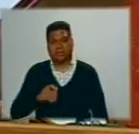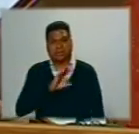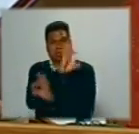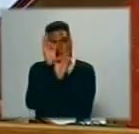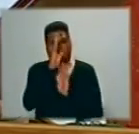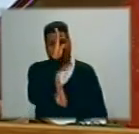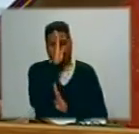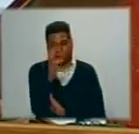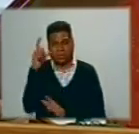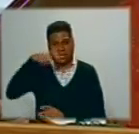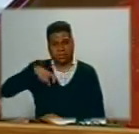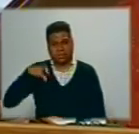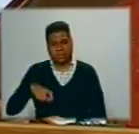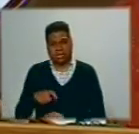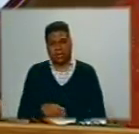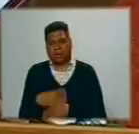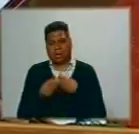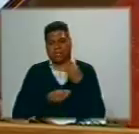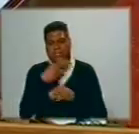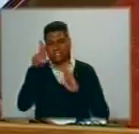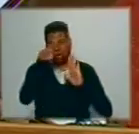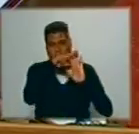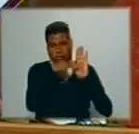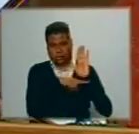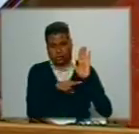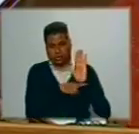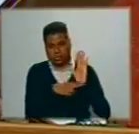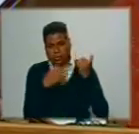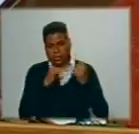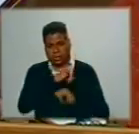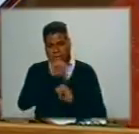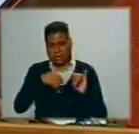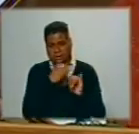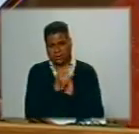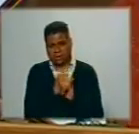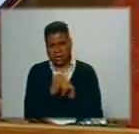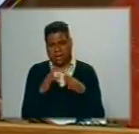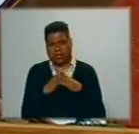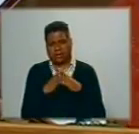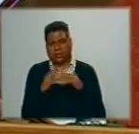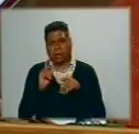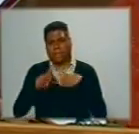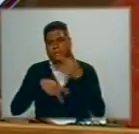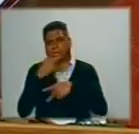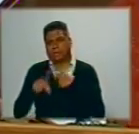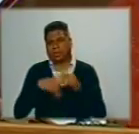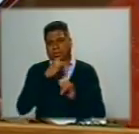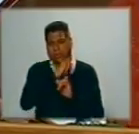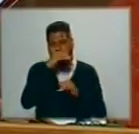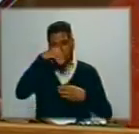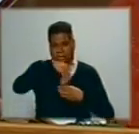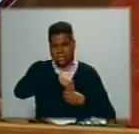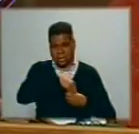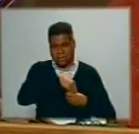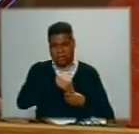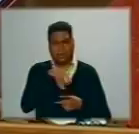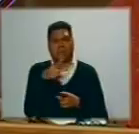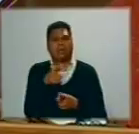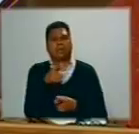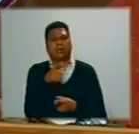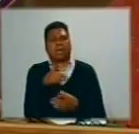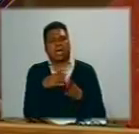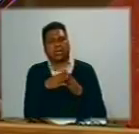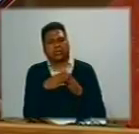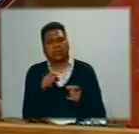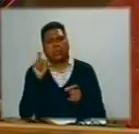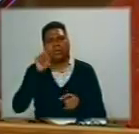deben considerar la posibilidad de adoptar las normas nacionales e internacionales relativas a procedimiento interno de reclamación, servicios